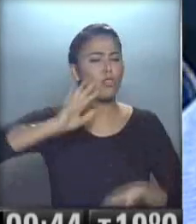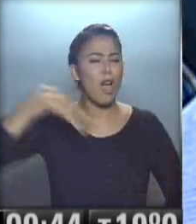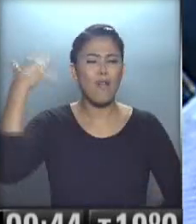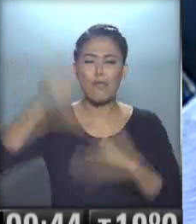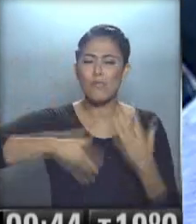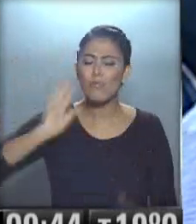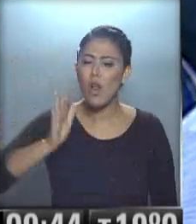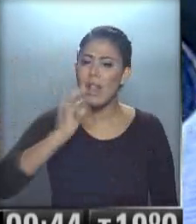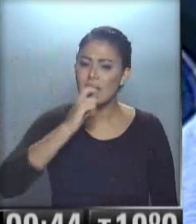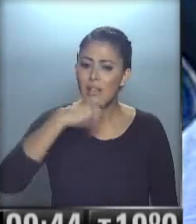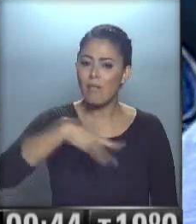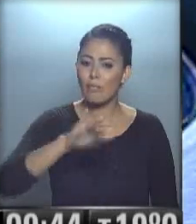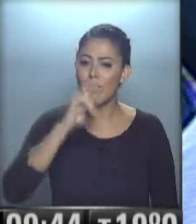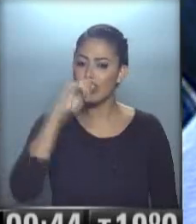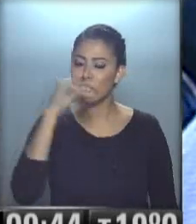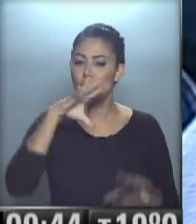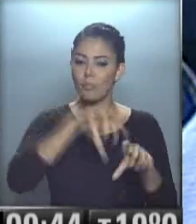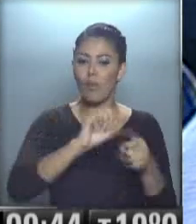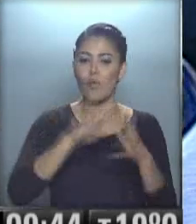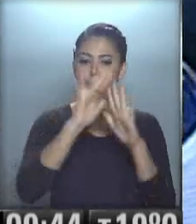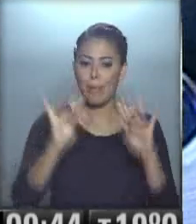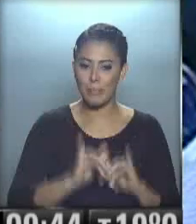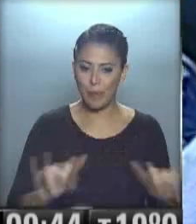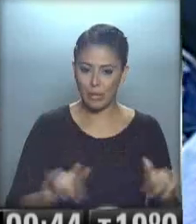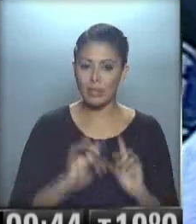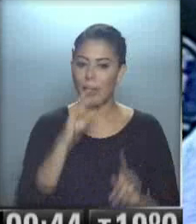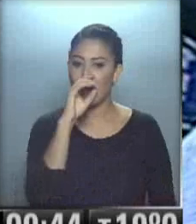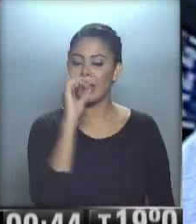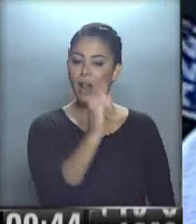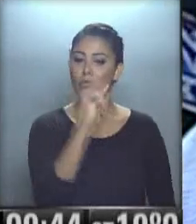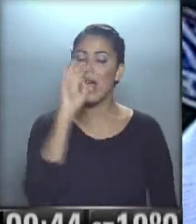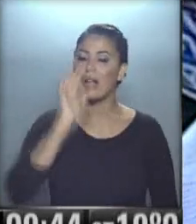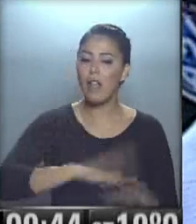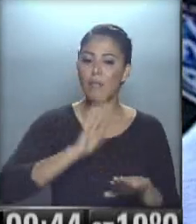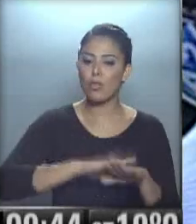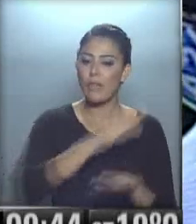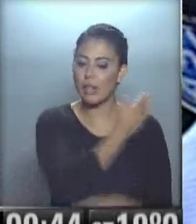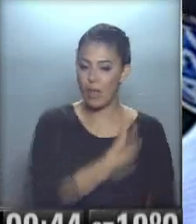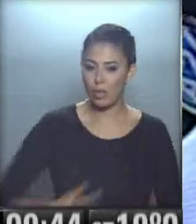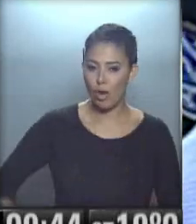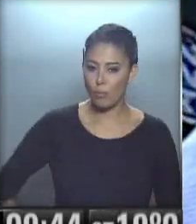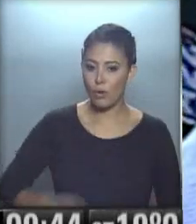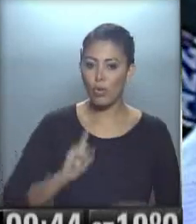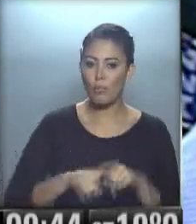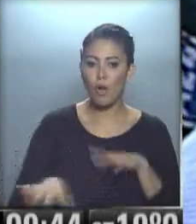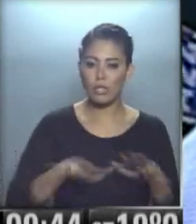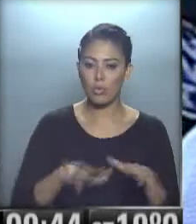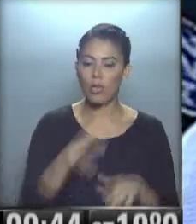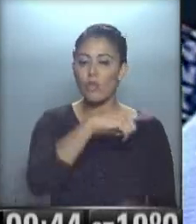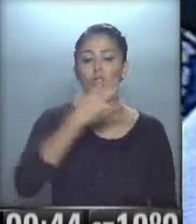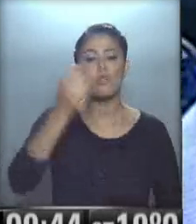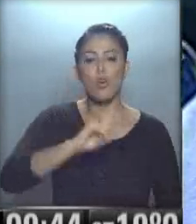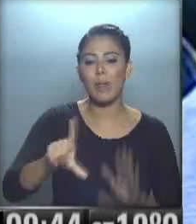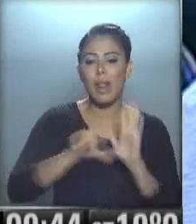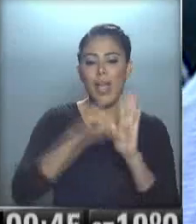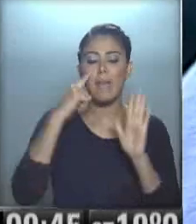violencia que ocurra en esta ocupación pacífica. Denunciamos la responsabilidad del gobierno en esta situación por el incumplimiento de la